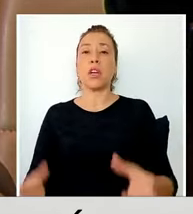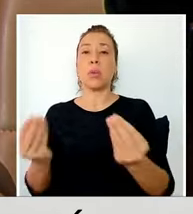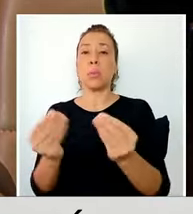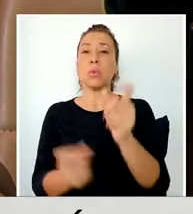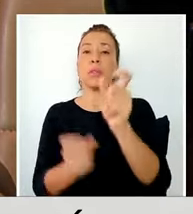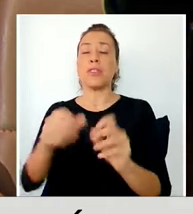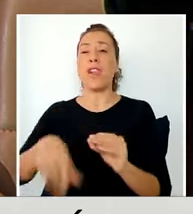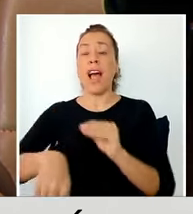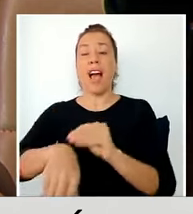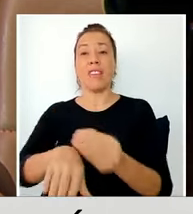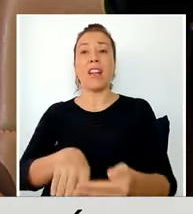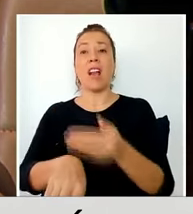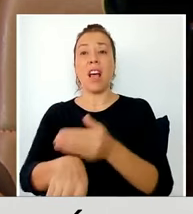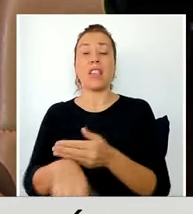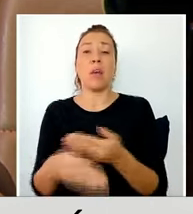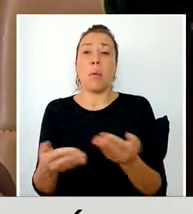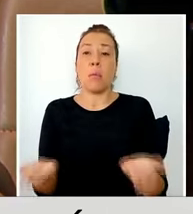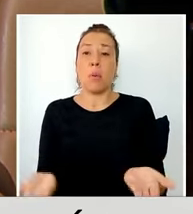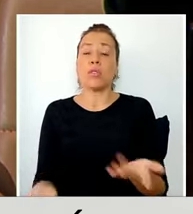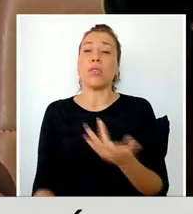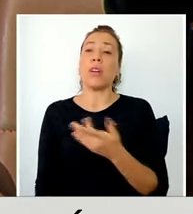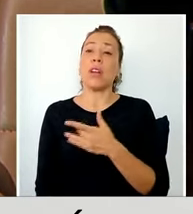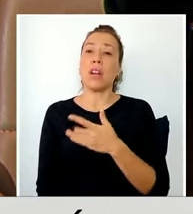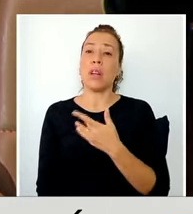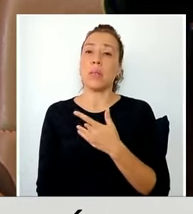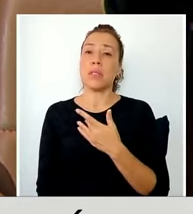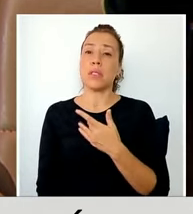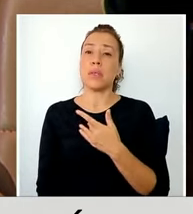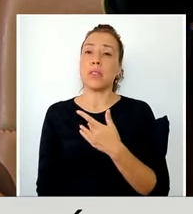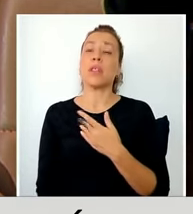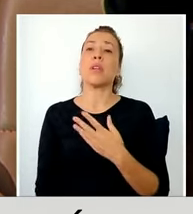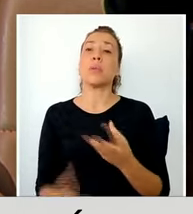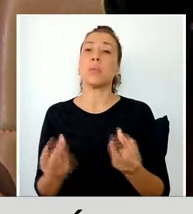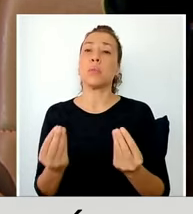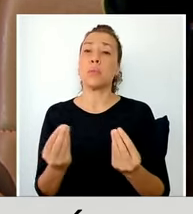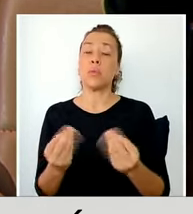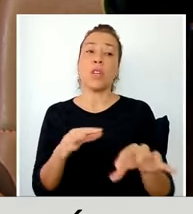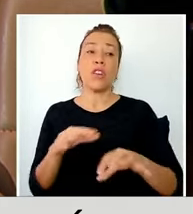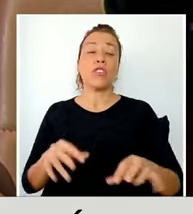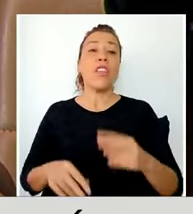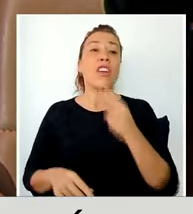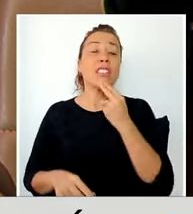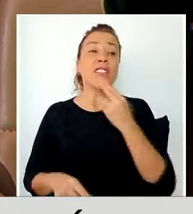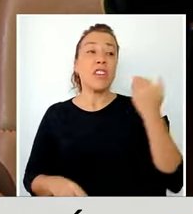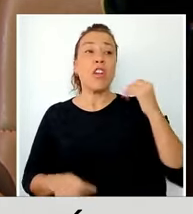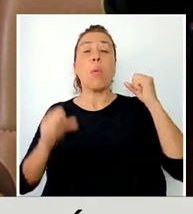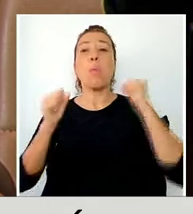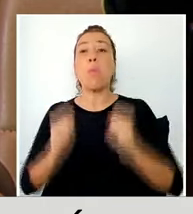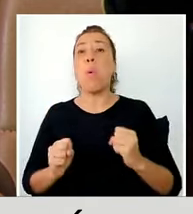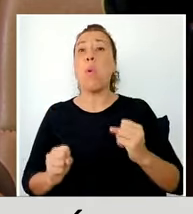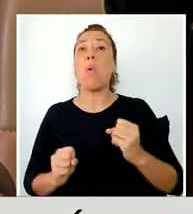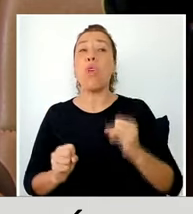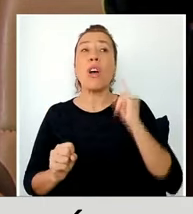y por eso que lamentamos que parte importante de lo ocurrido se pudo haber evitado